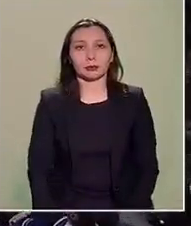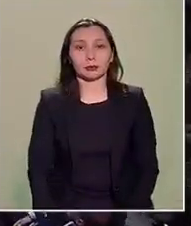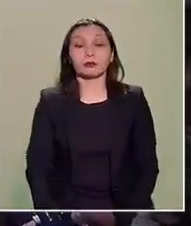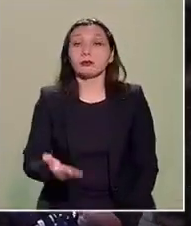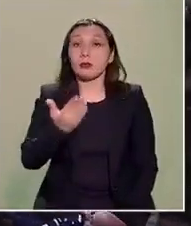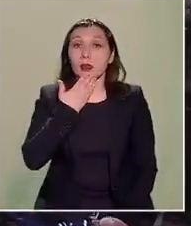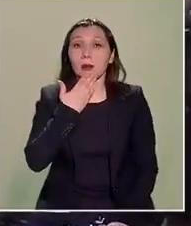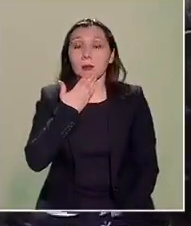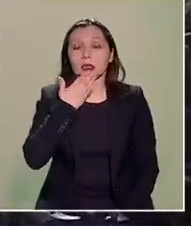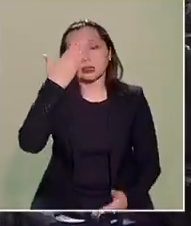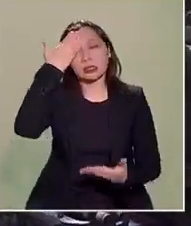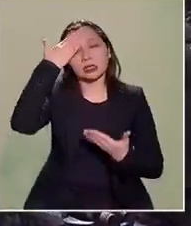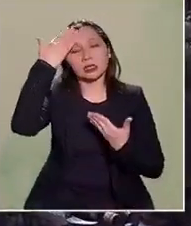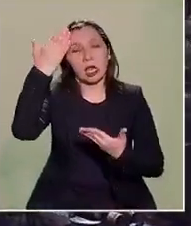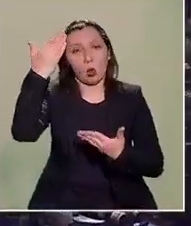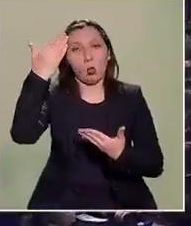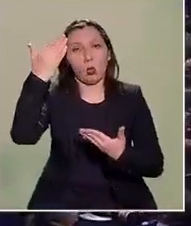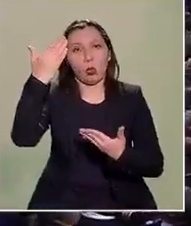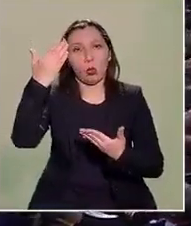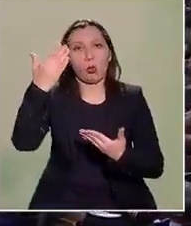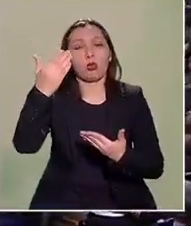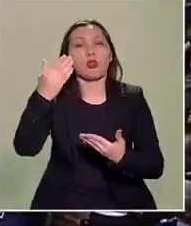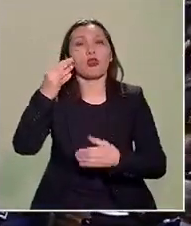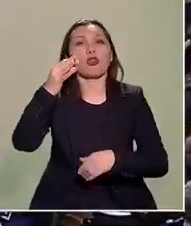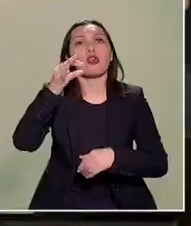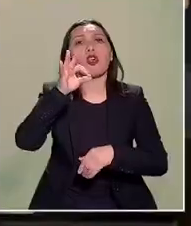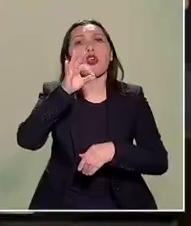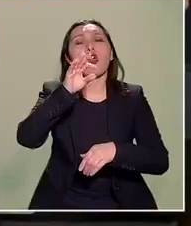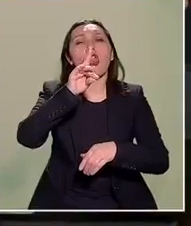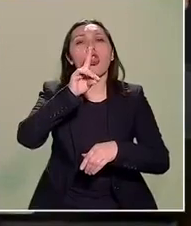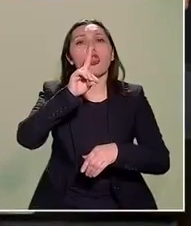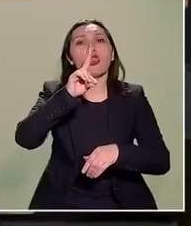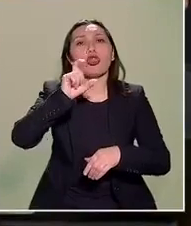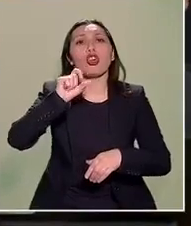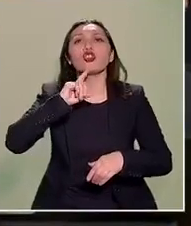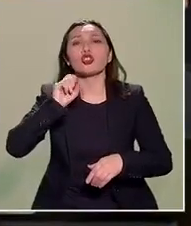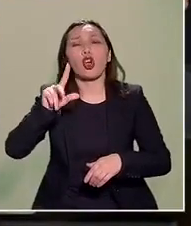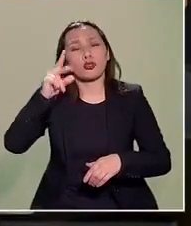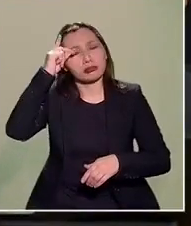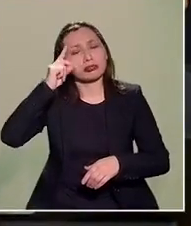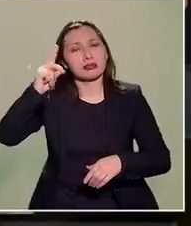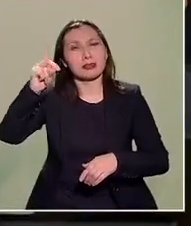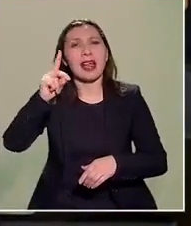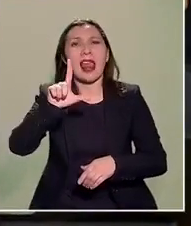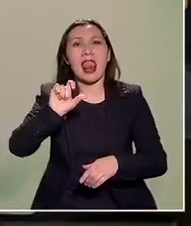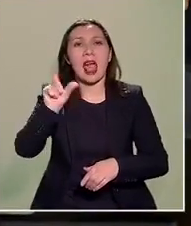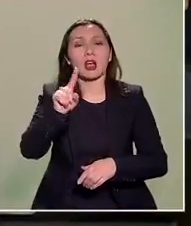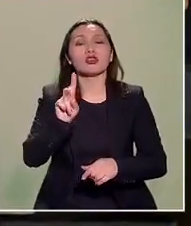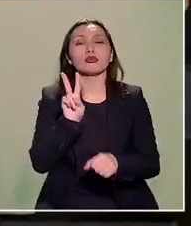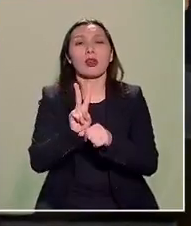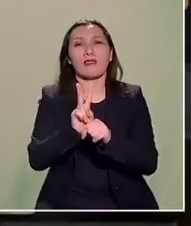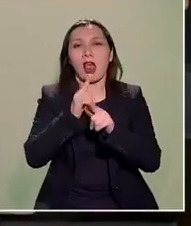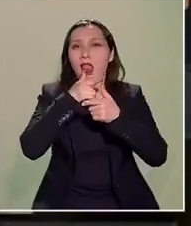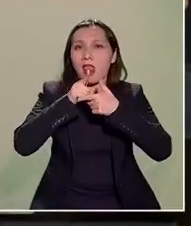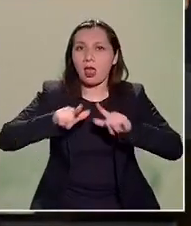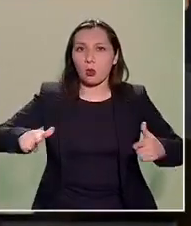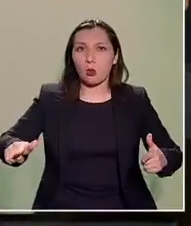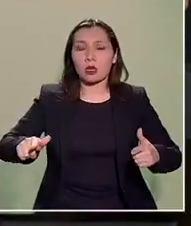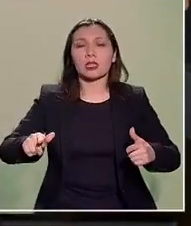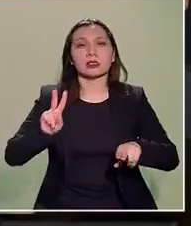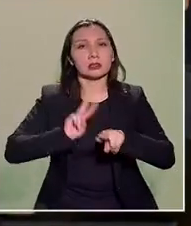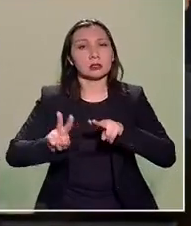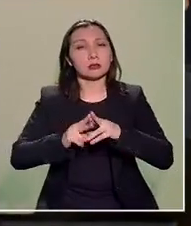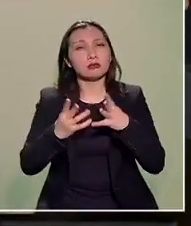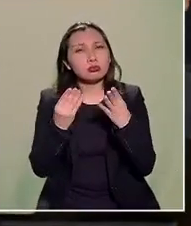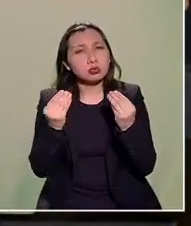también quiero dar un saludo al doctor daniel lagos profesor de lingüística que ha hecho